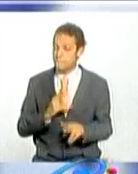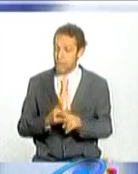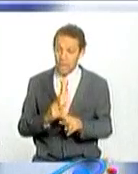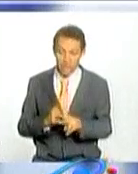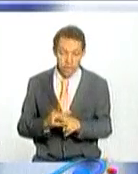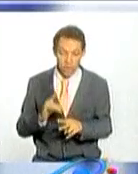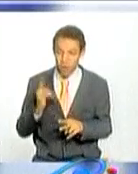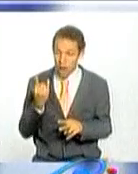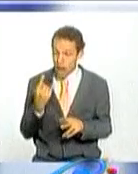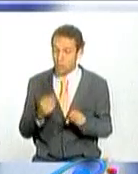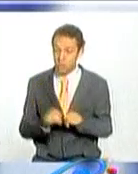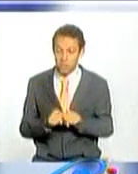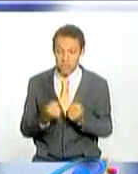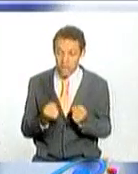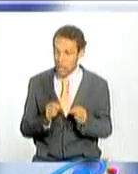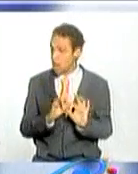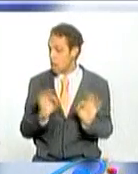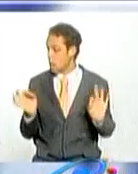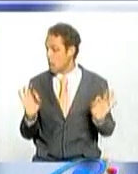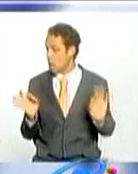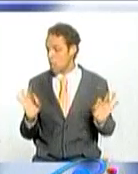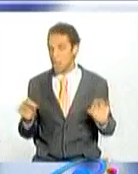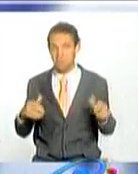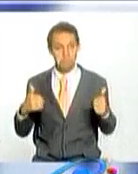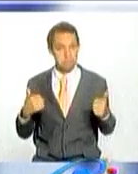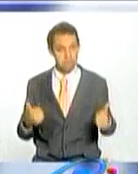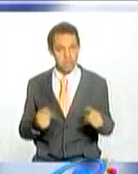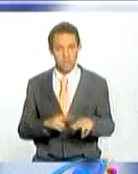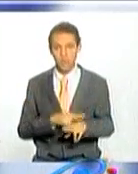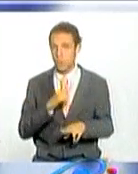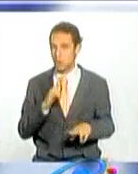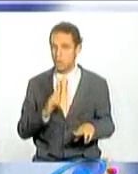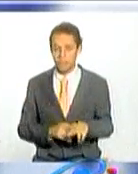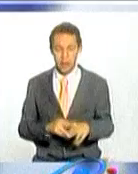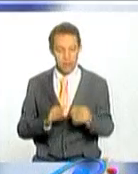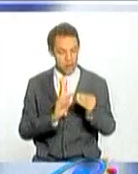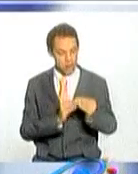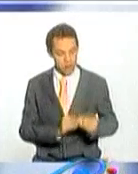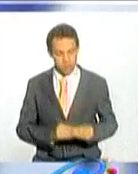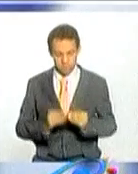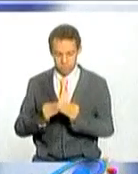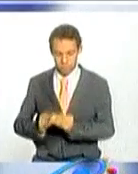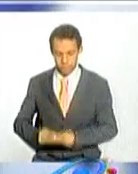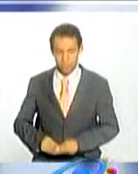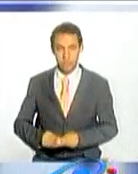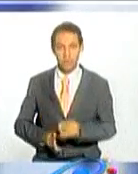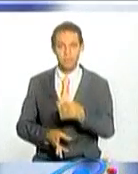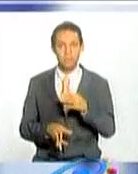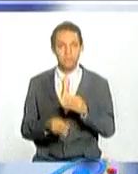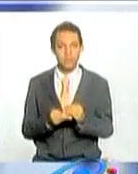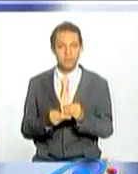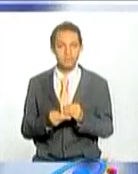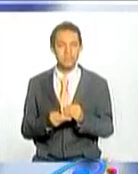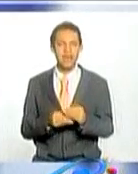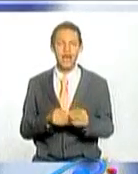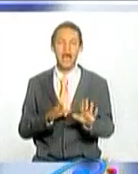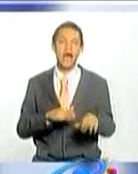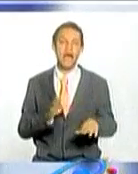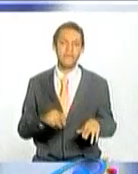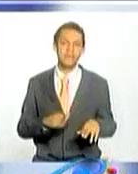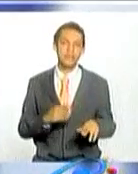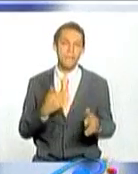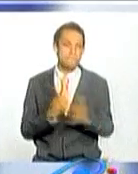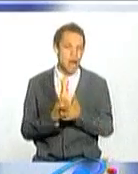es decir, ninguna masa en el vaso, tiene una buena ecogenicidad, ¿sí? Y es un órgano que sufre mucho en los